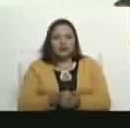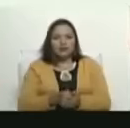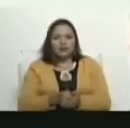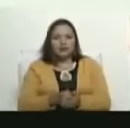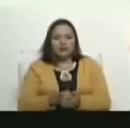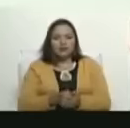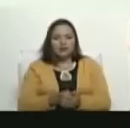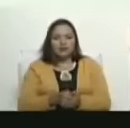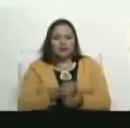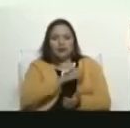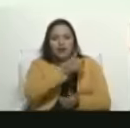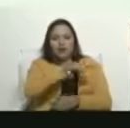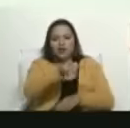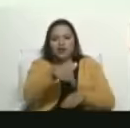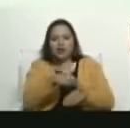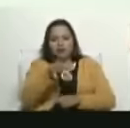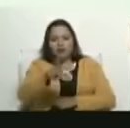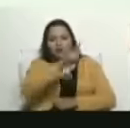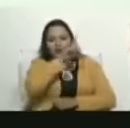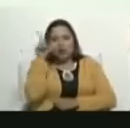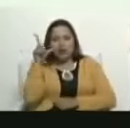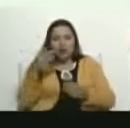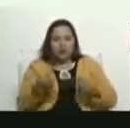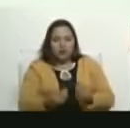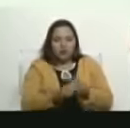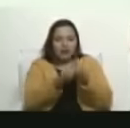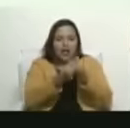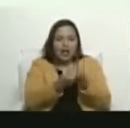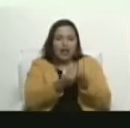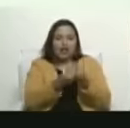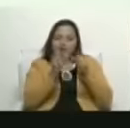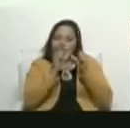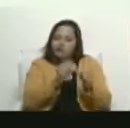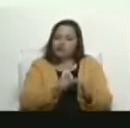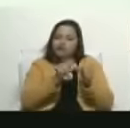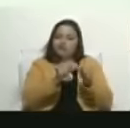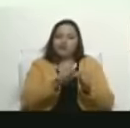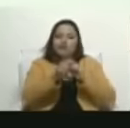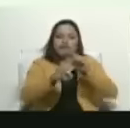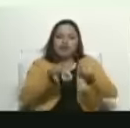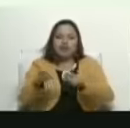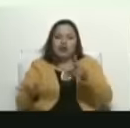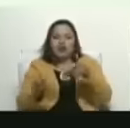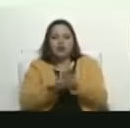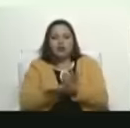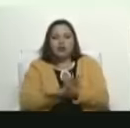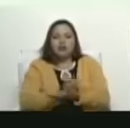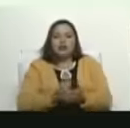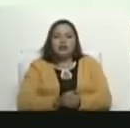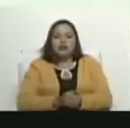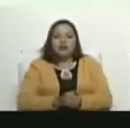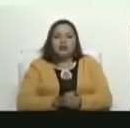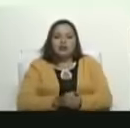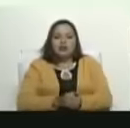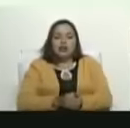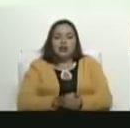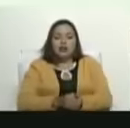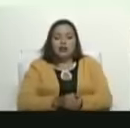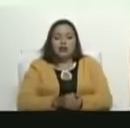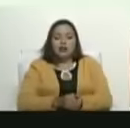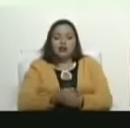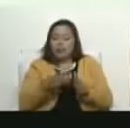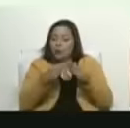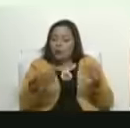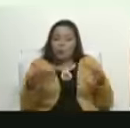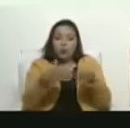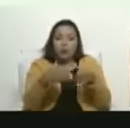La Dirección Nacional del PSV acompañará de forma irrestricta el referéndum consultivo con toda su maquinaria. Llamó desde acá